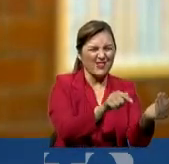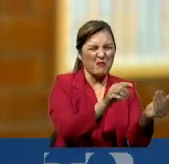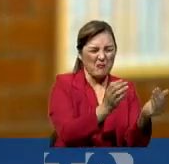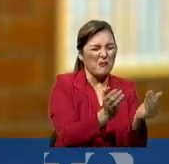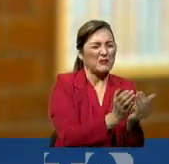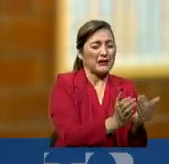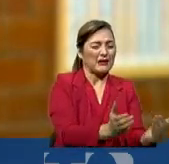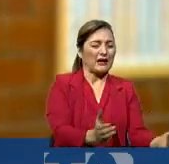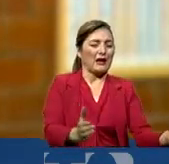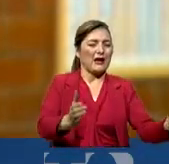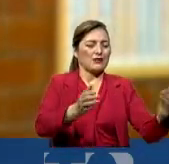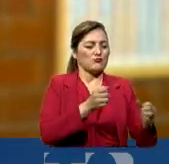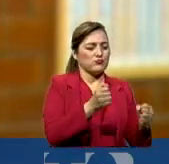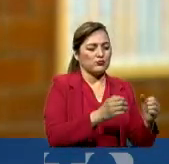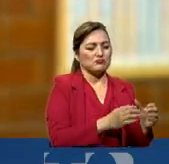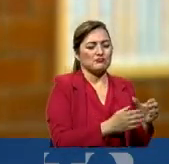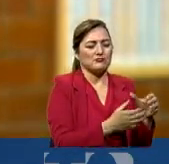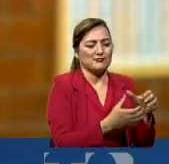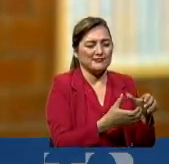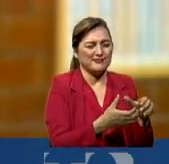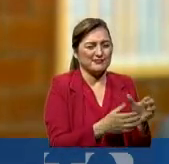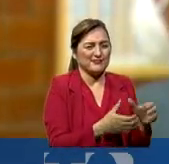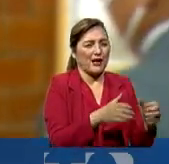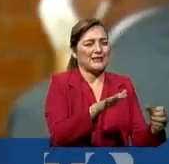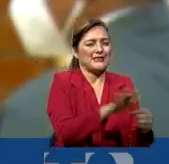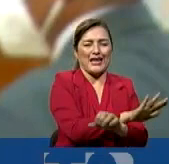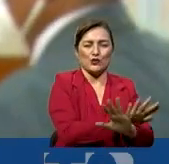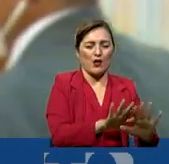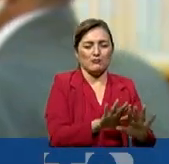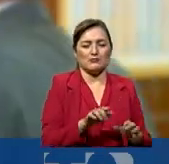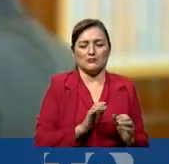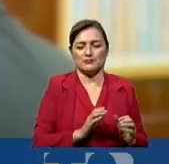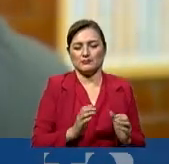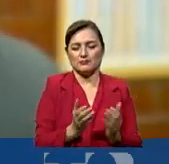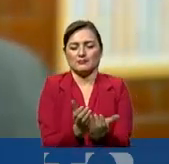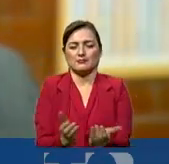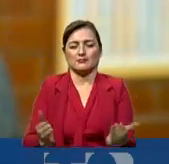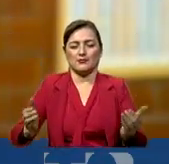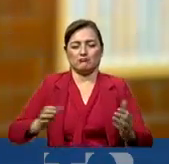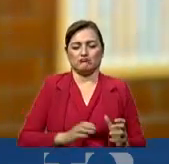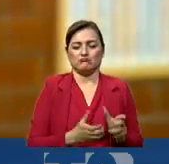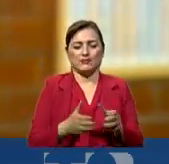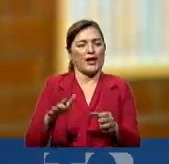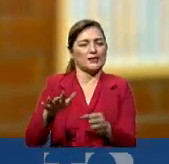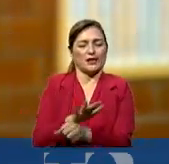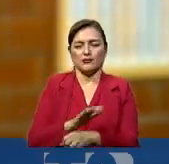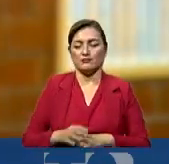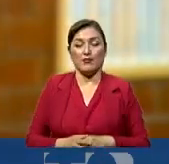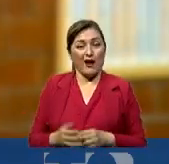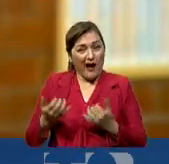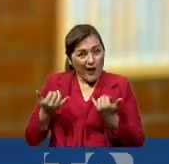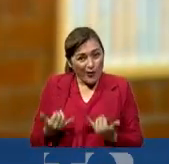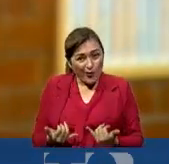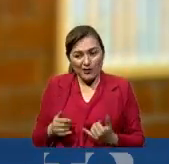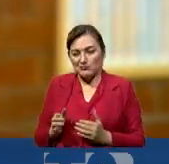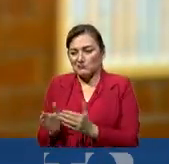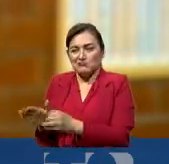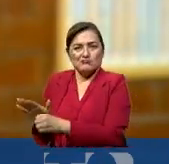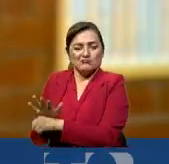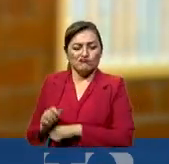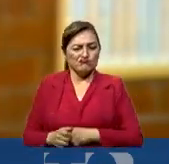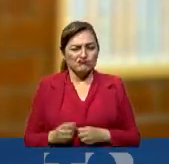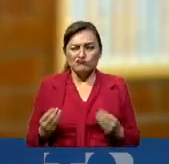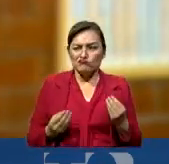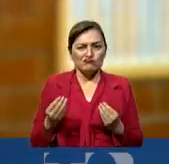Eso, a mi criterio, es cuestionable técnicamente y por eso es la urgencia de que ya se construya el cubeto número